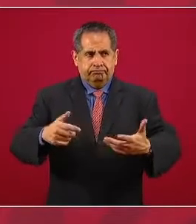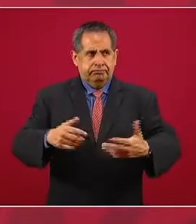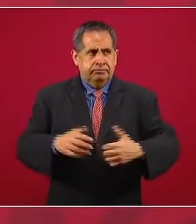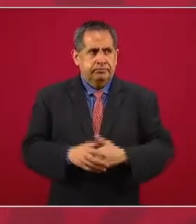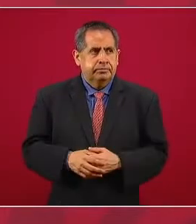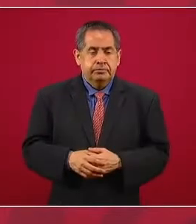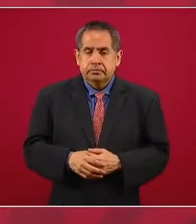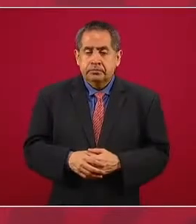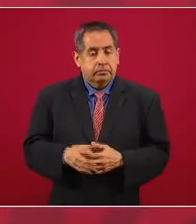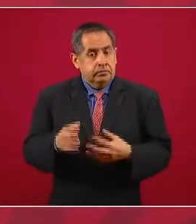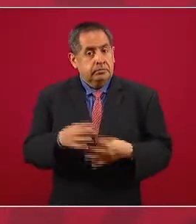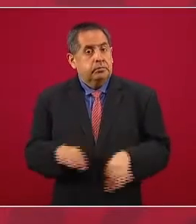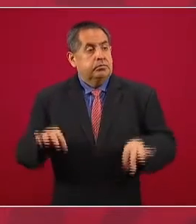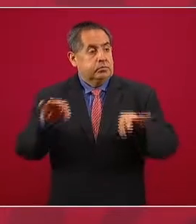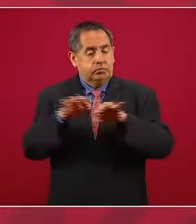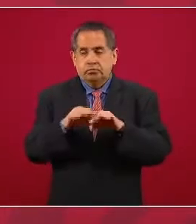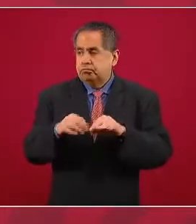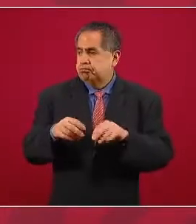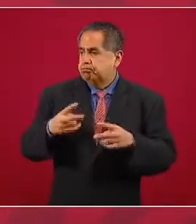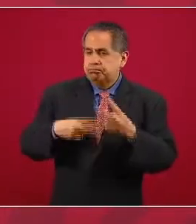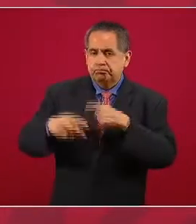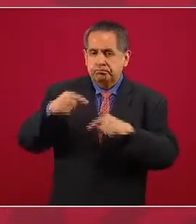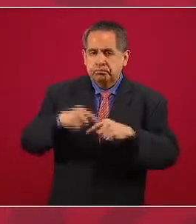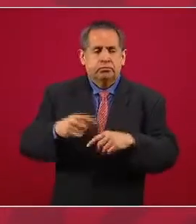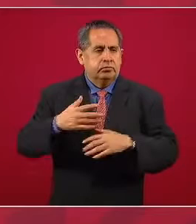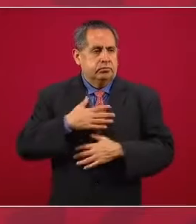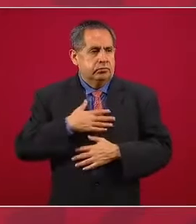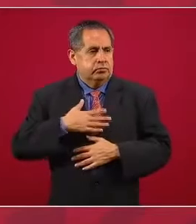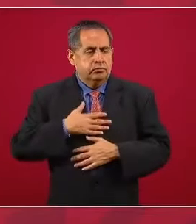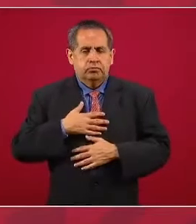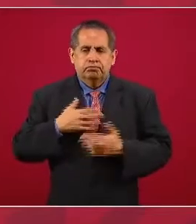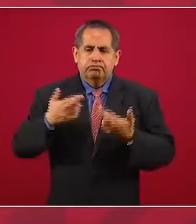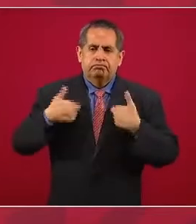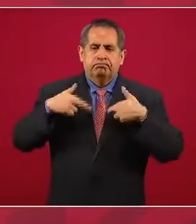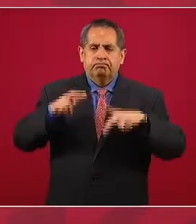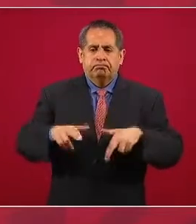es muy importante cuando represento uno de los trabajadores.